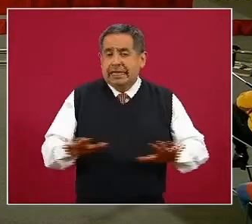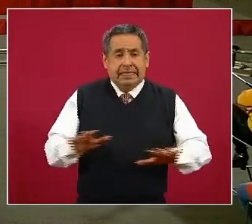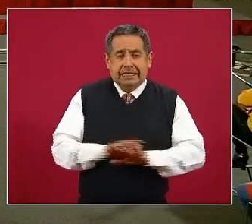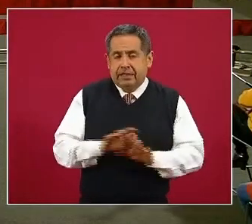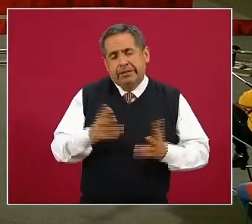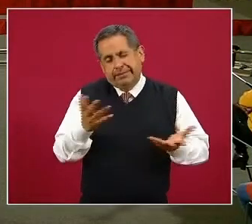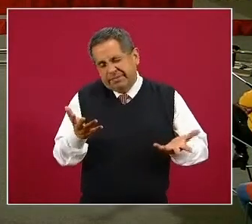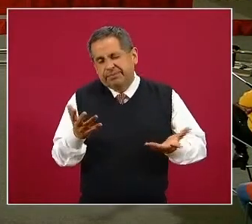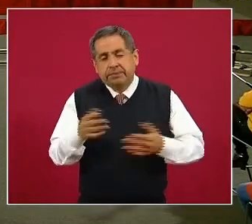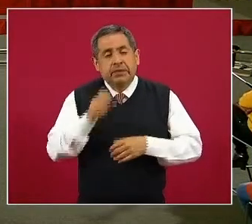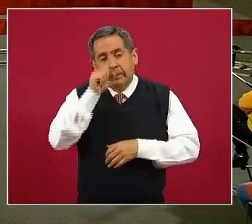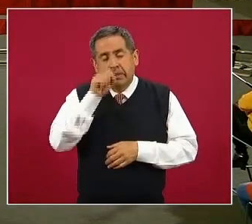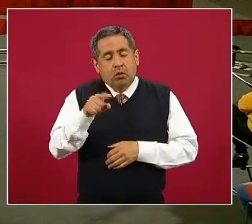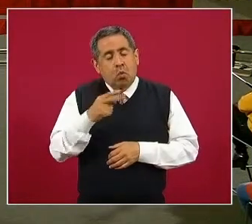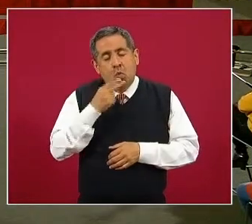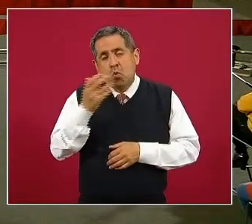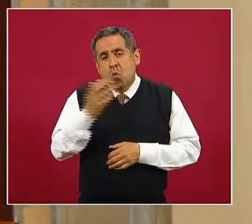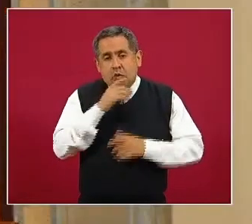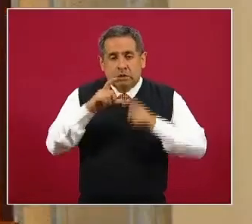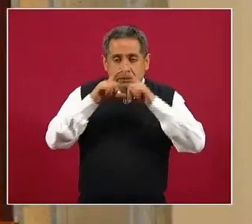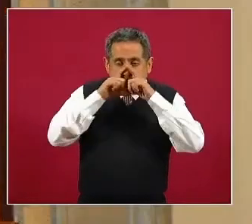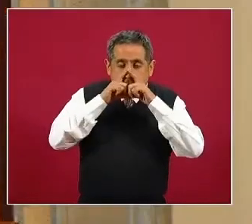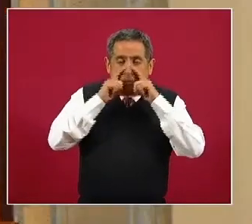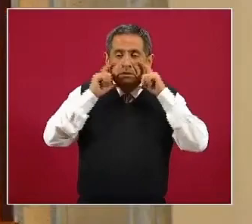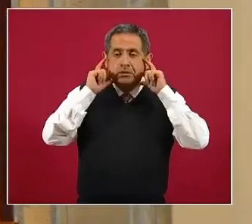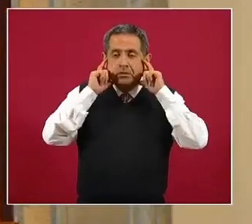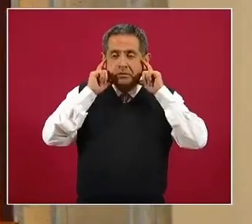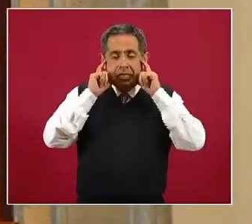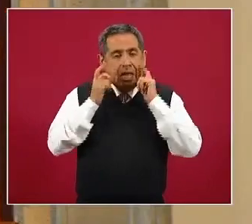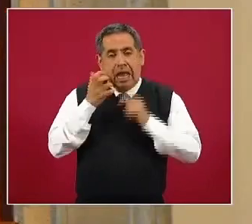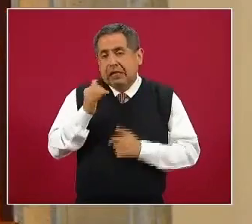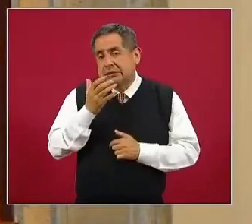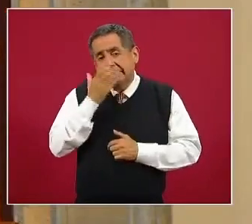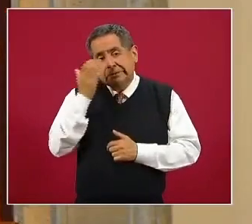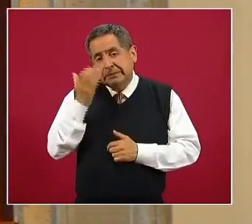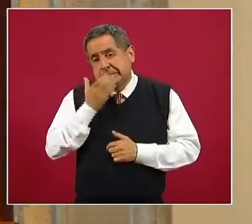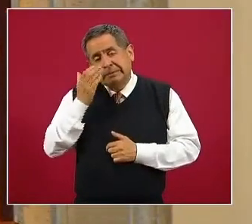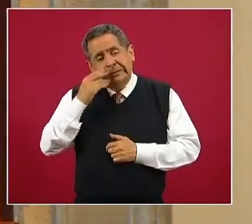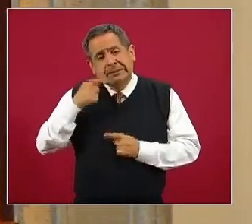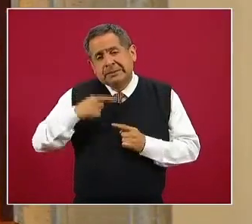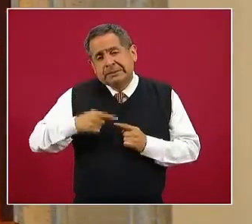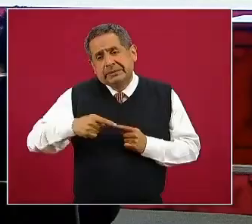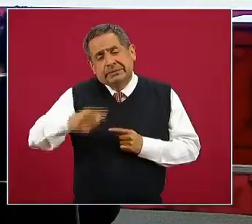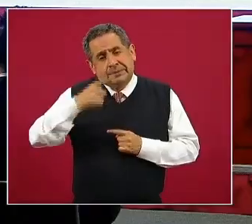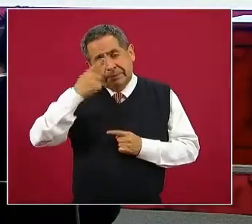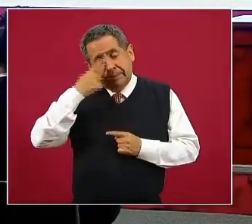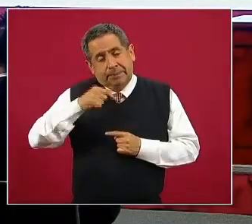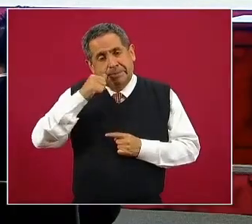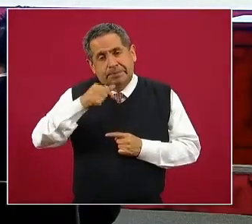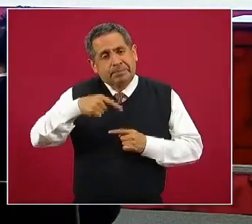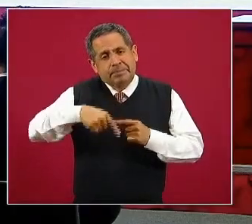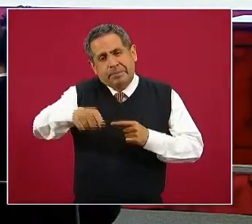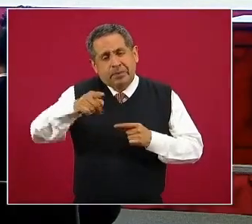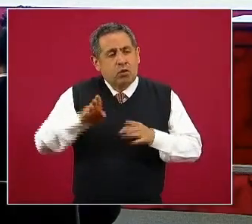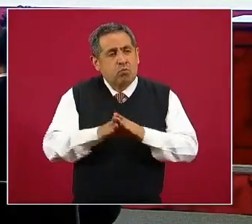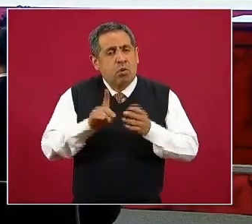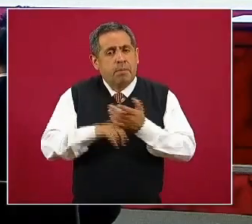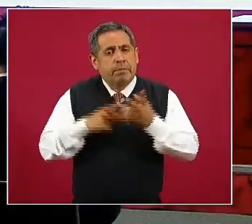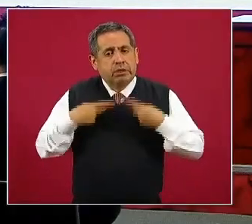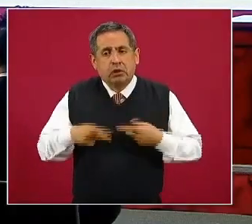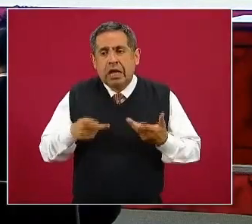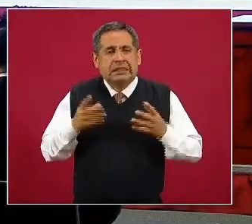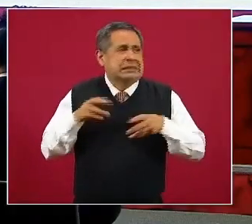del cubrebocas, sobre todo en espacios públicos, en espacios donde hay muchas personas, en donde no